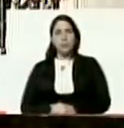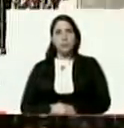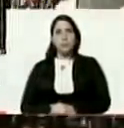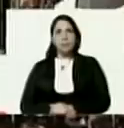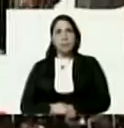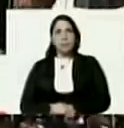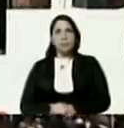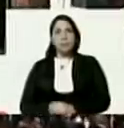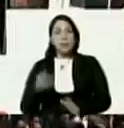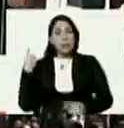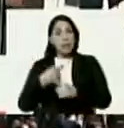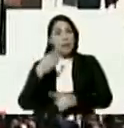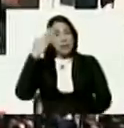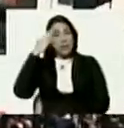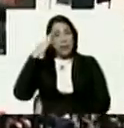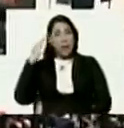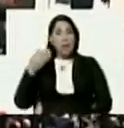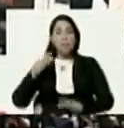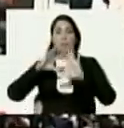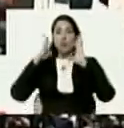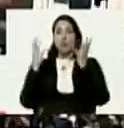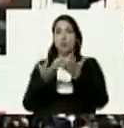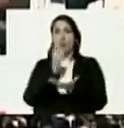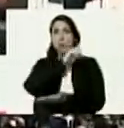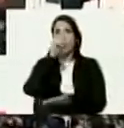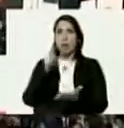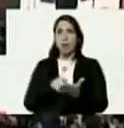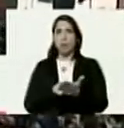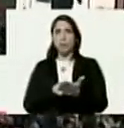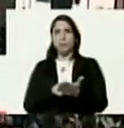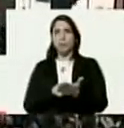Lo debe saber el mundo entero.